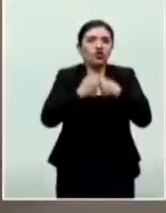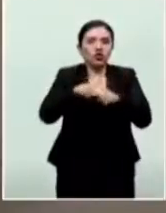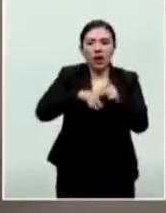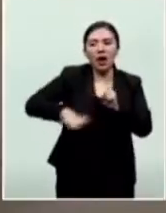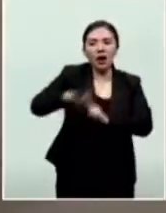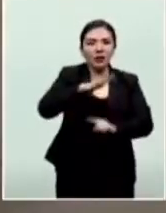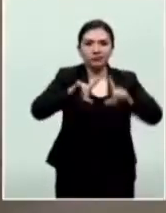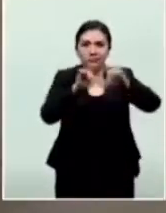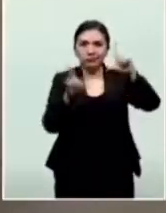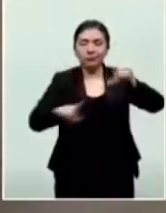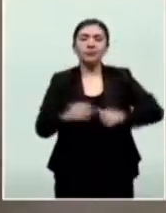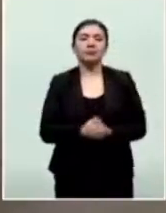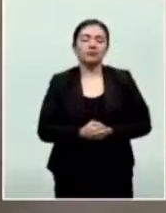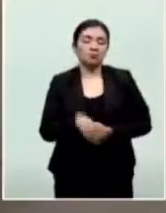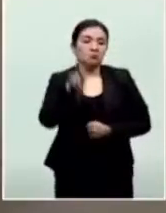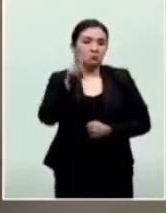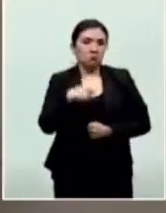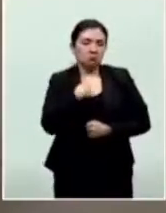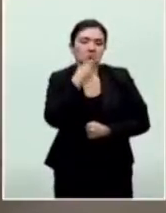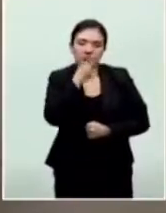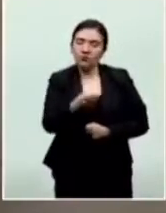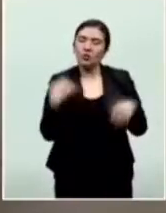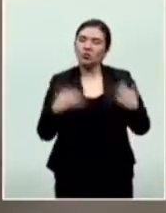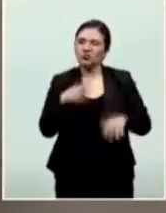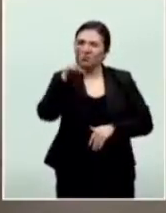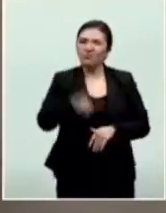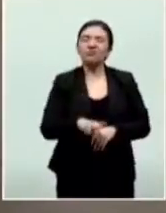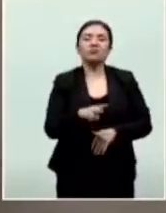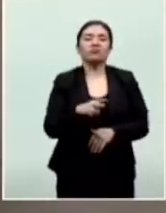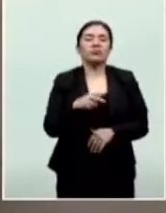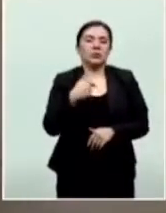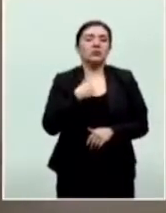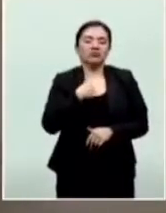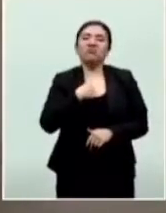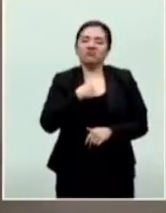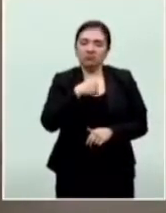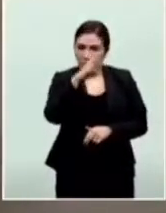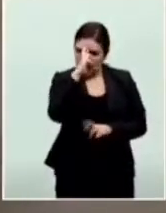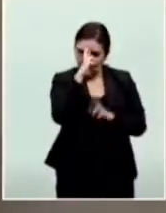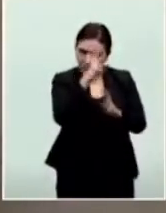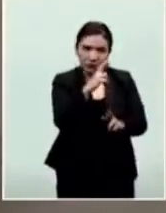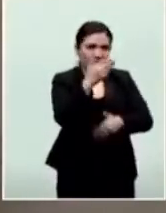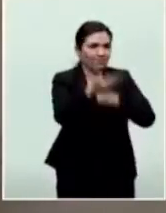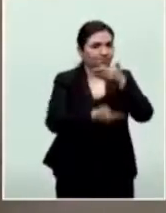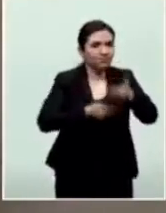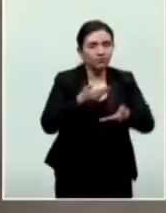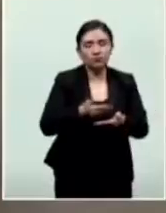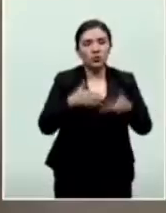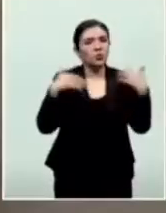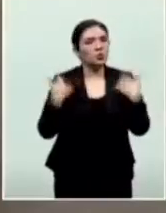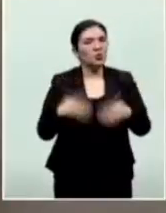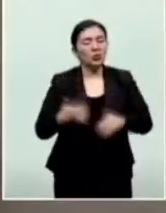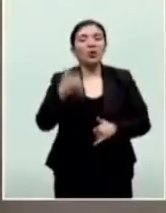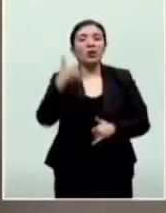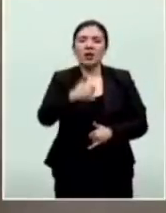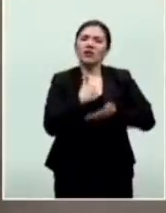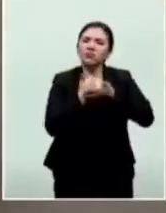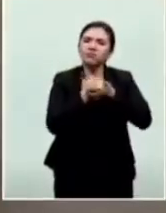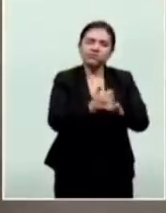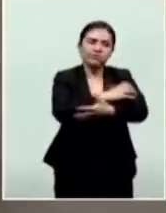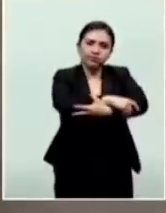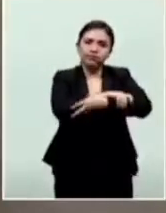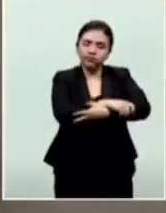sociedad. Les expreso nuevamente mi más absoluto respeto y mi